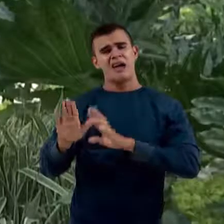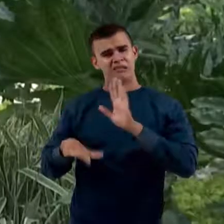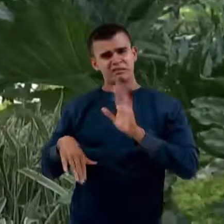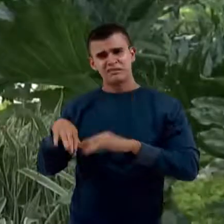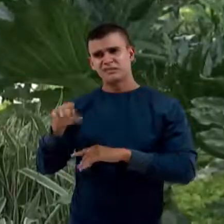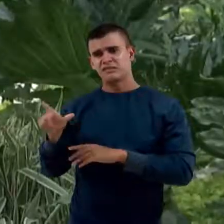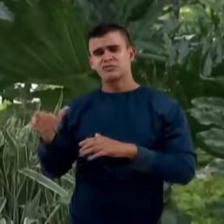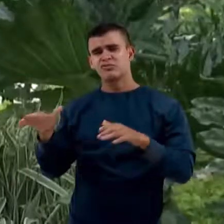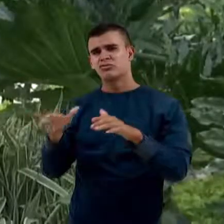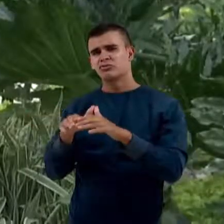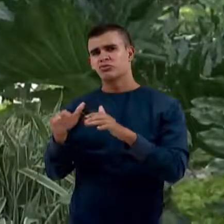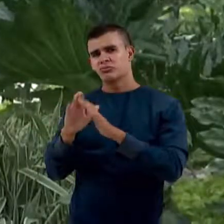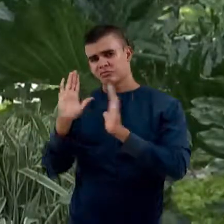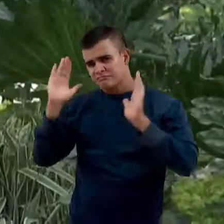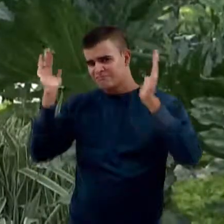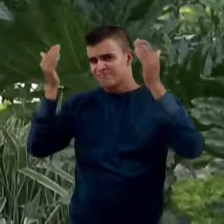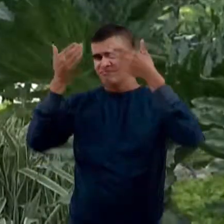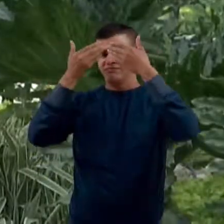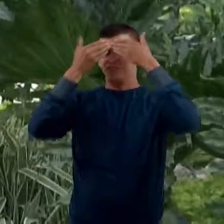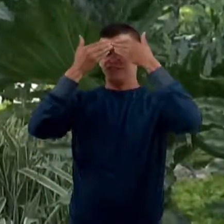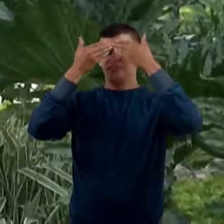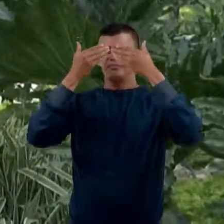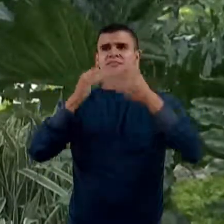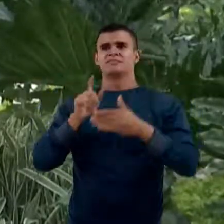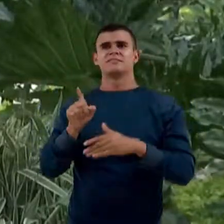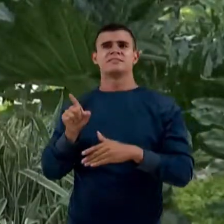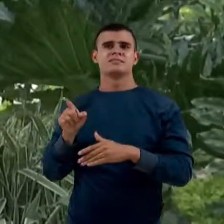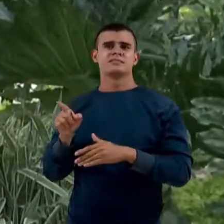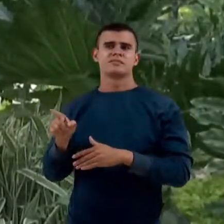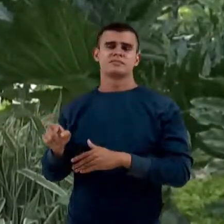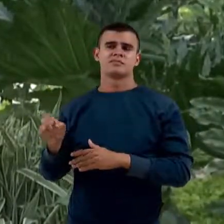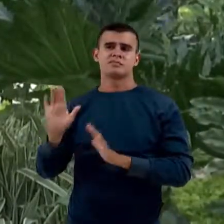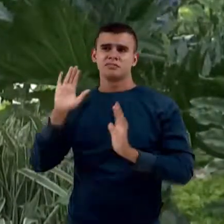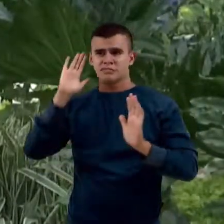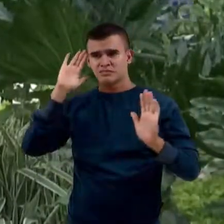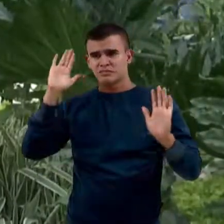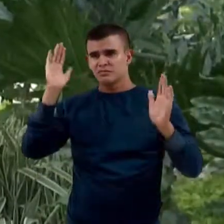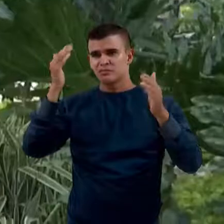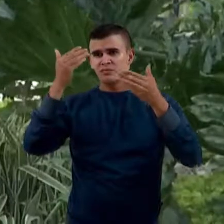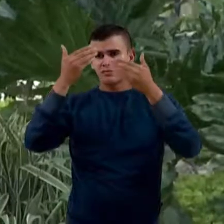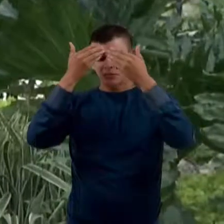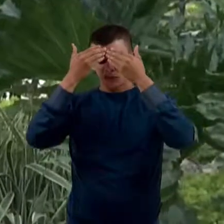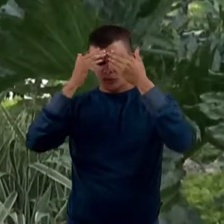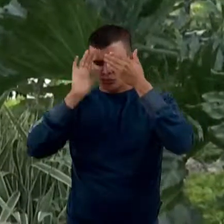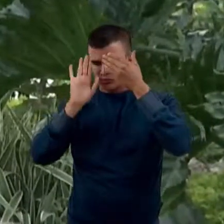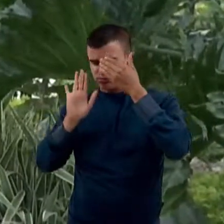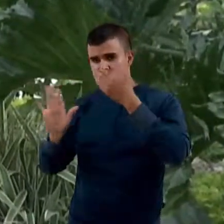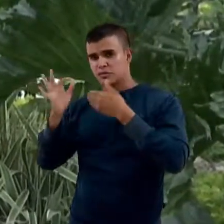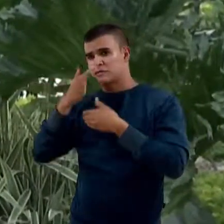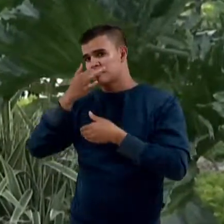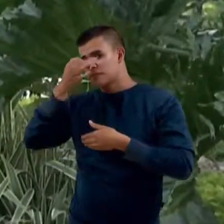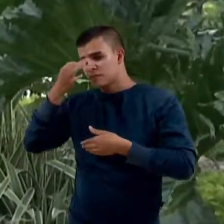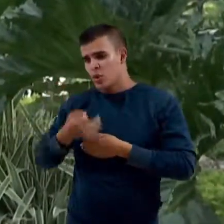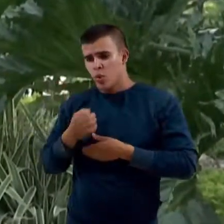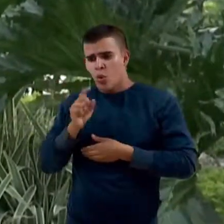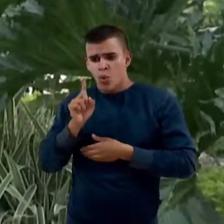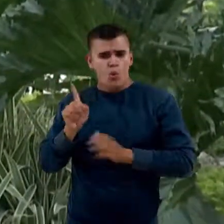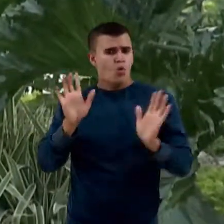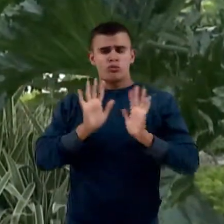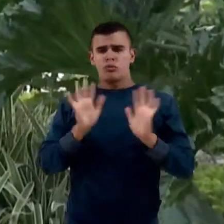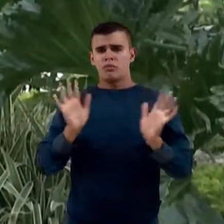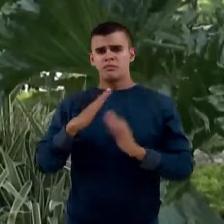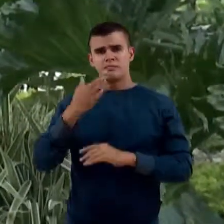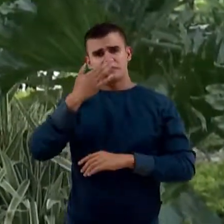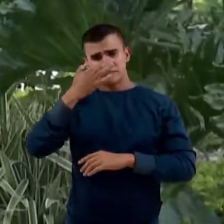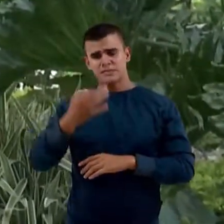eso hace que de alguna manera, pues el encerrarnos en una sola verdad nos reduce